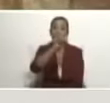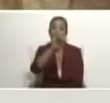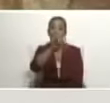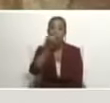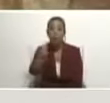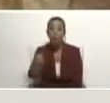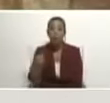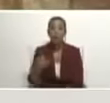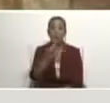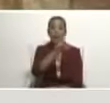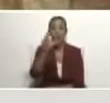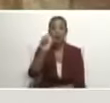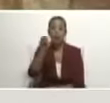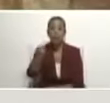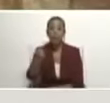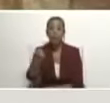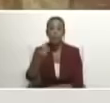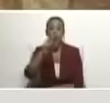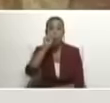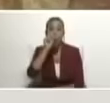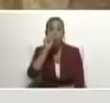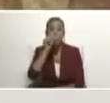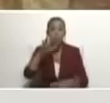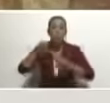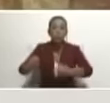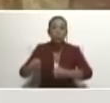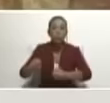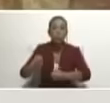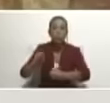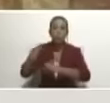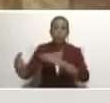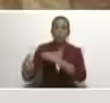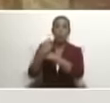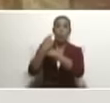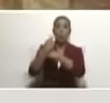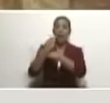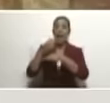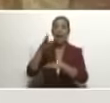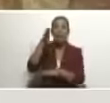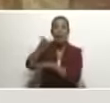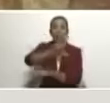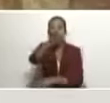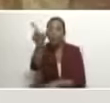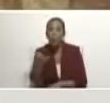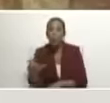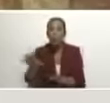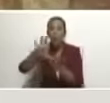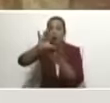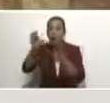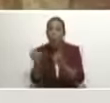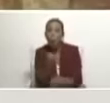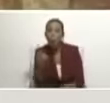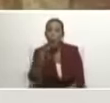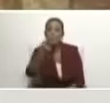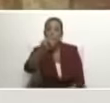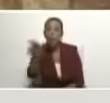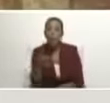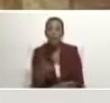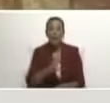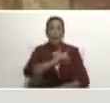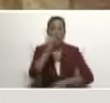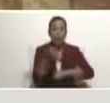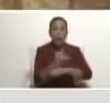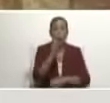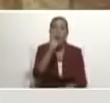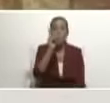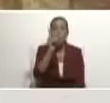El hombre que detuvo a los ingleses para que no llegaran a las orillas del Orinoco. Se trata del general